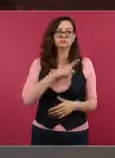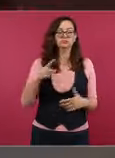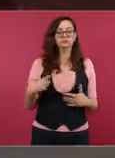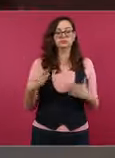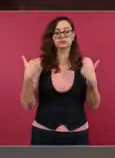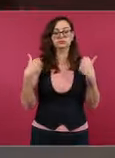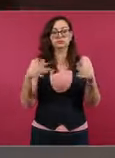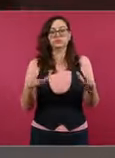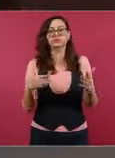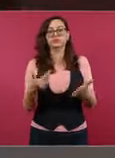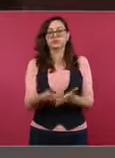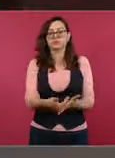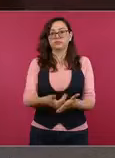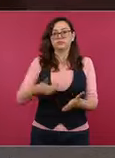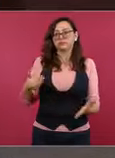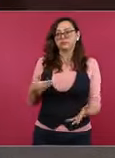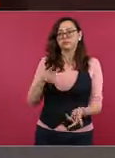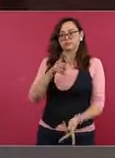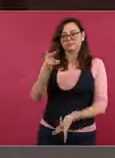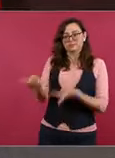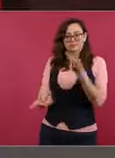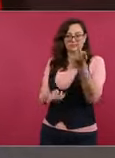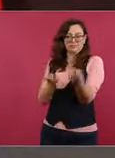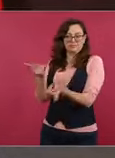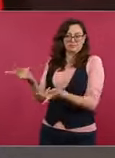y que se pueda